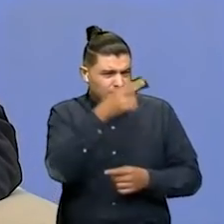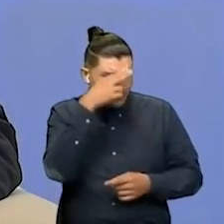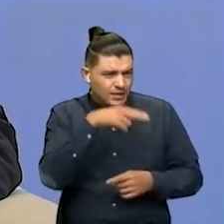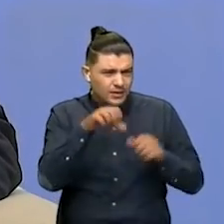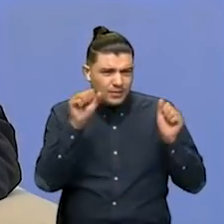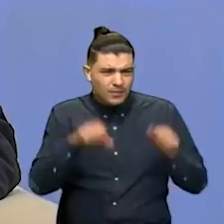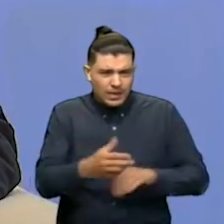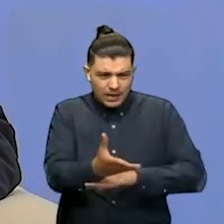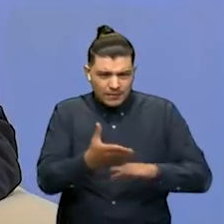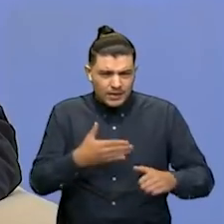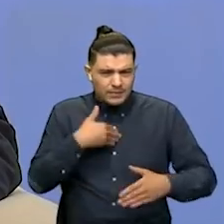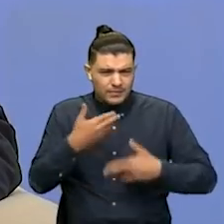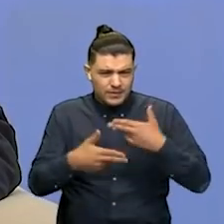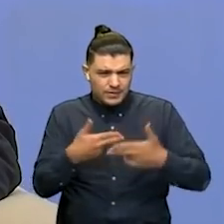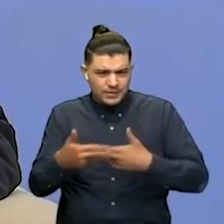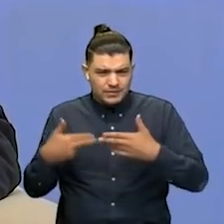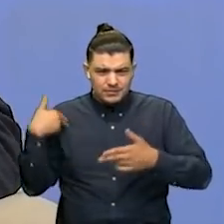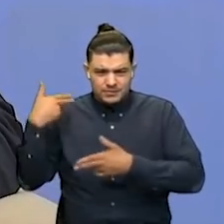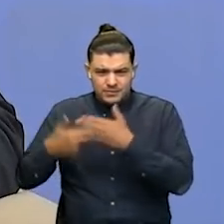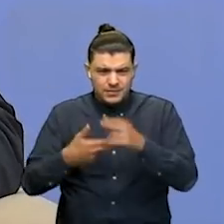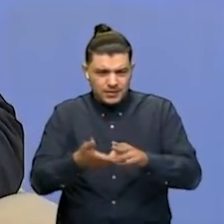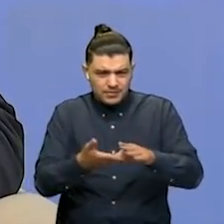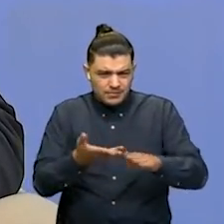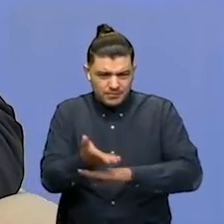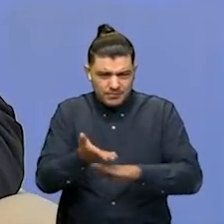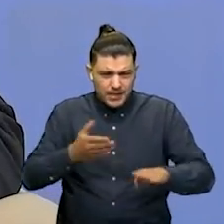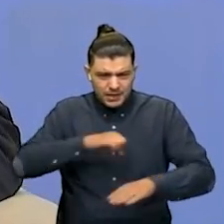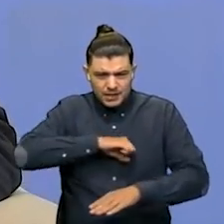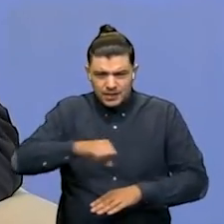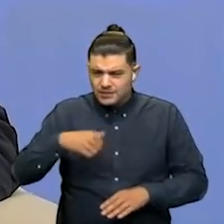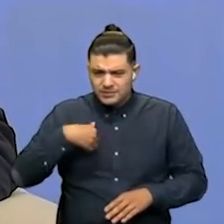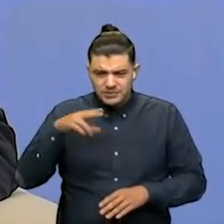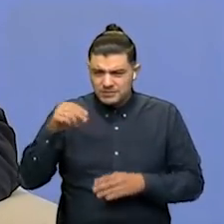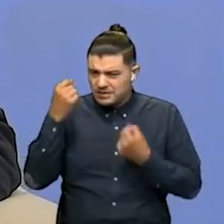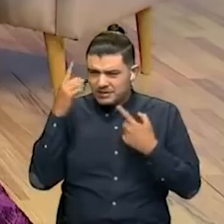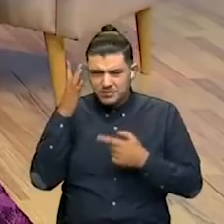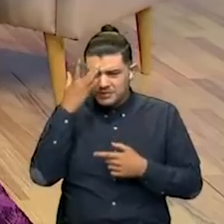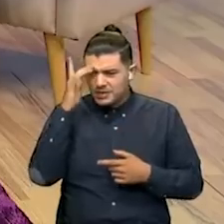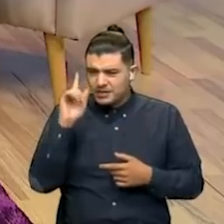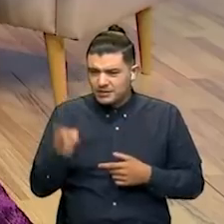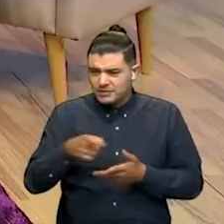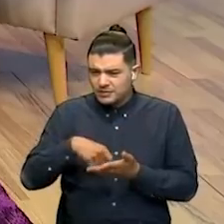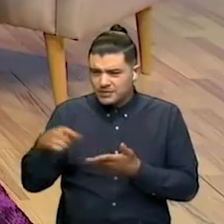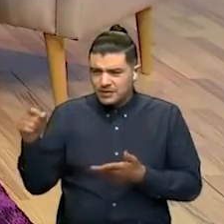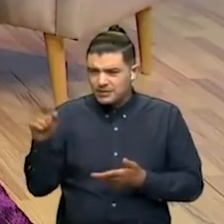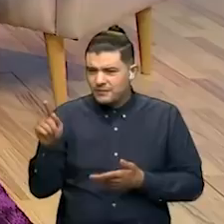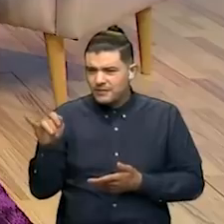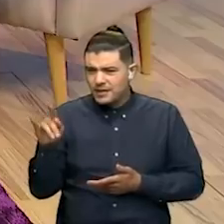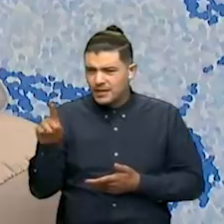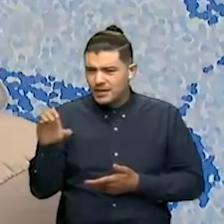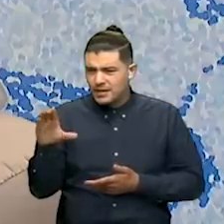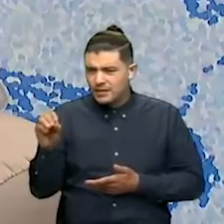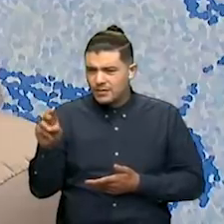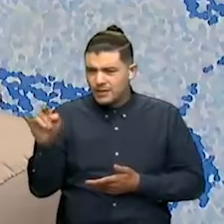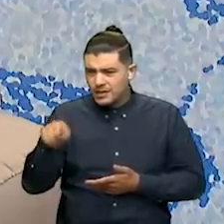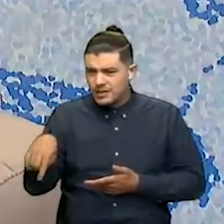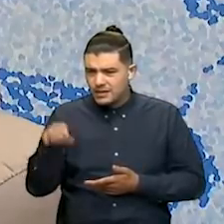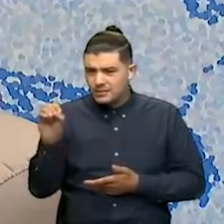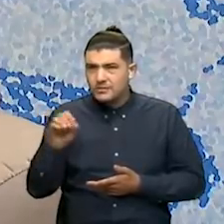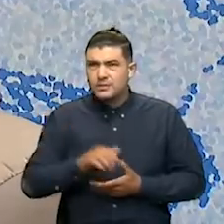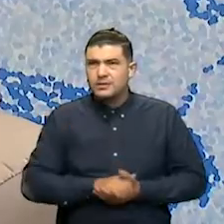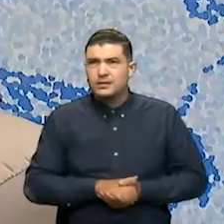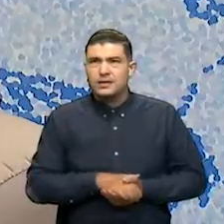y iniciar un proceso de sucesión y reclamar. Ajá. Y demás. No entiendo es por qué el contrato de fideicomiso. ¿Sería que dejaron la herencia en